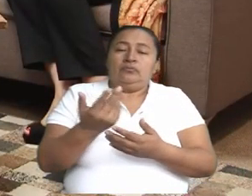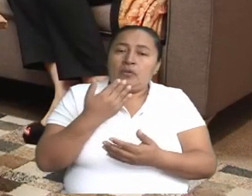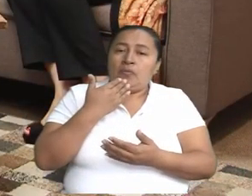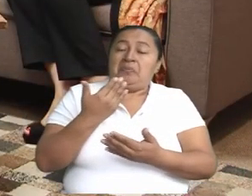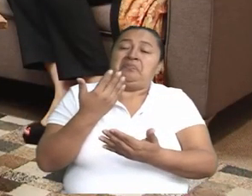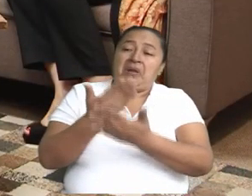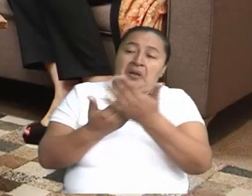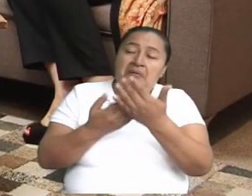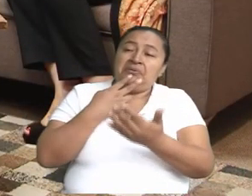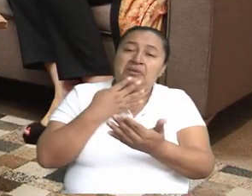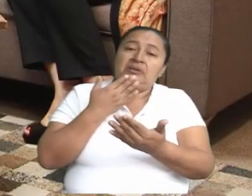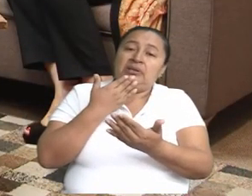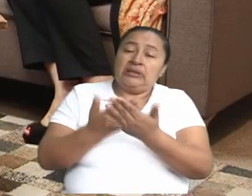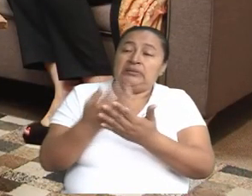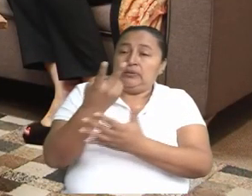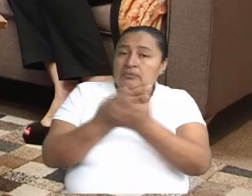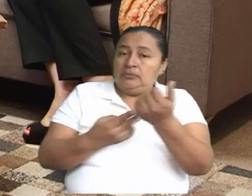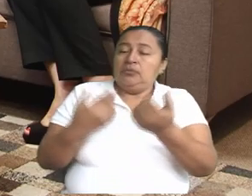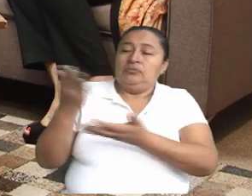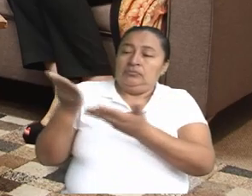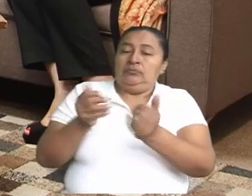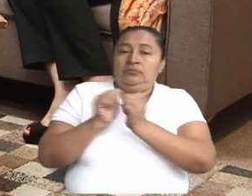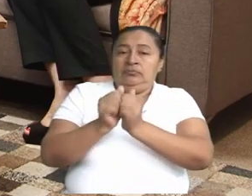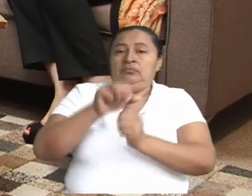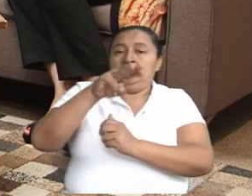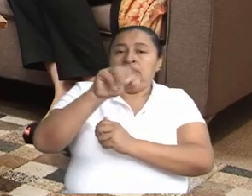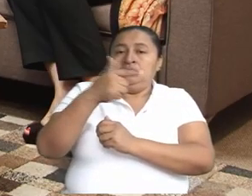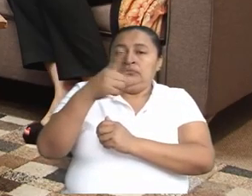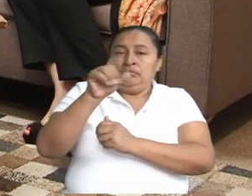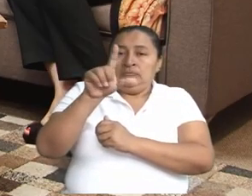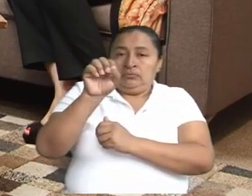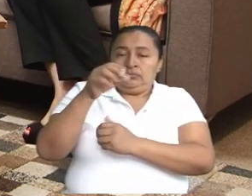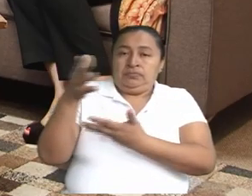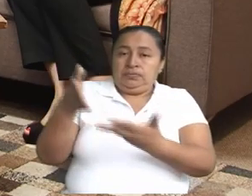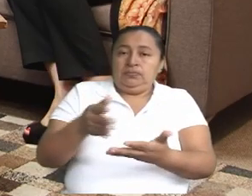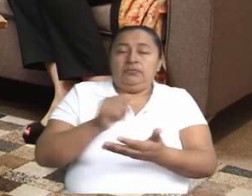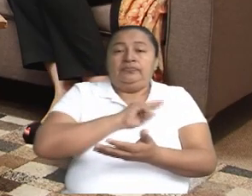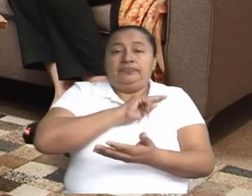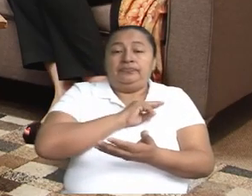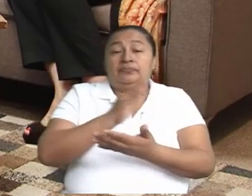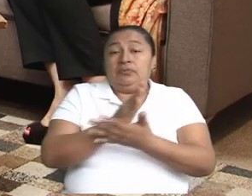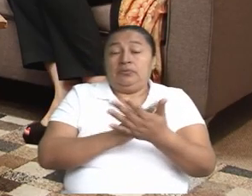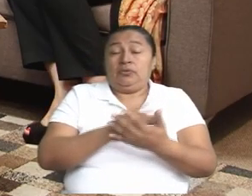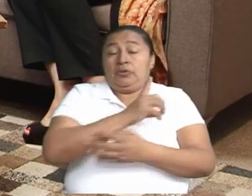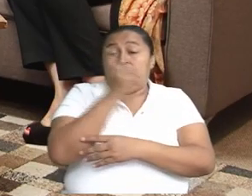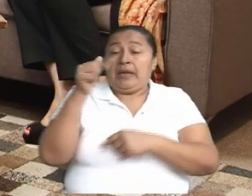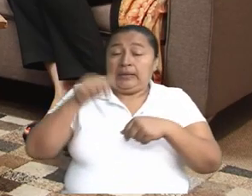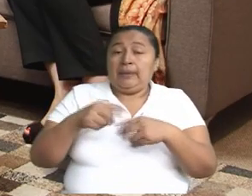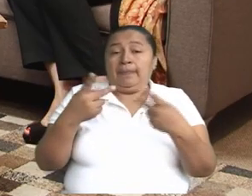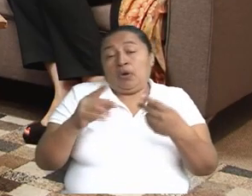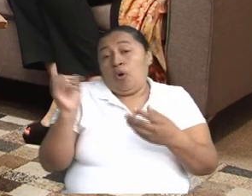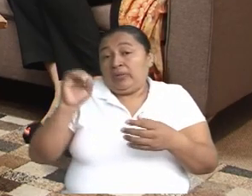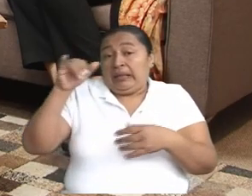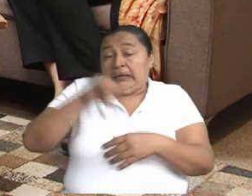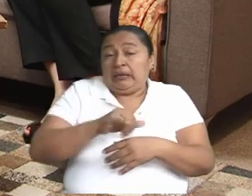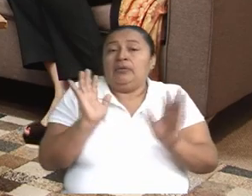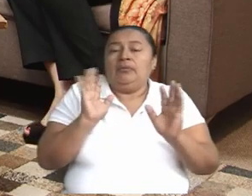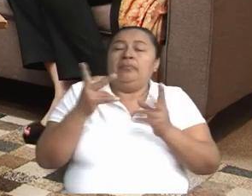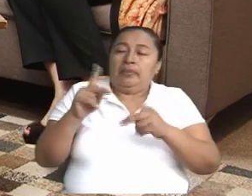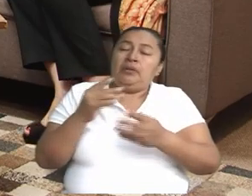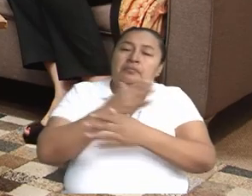muchísimas gracias. Compañera Magdalena, también bienvenida. Es decir, no sé si ya tendrá algunos días acá o si estará llegando, pero también pues aprovechamos para